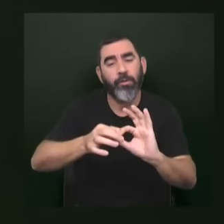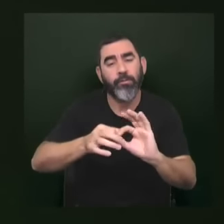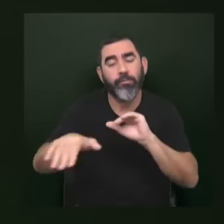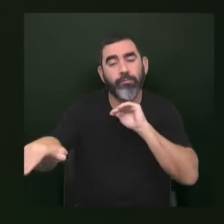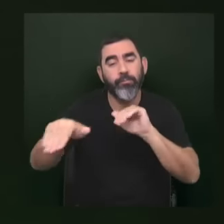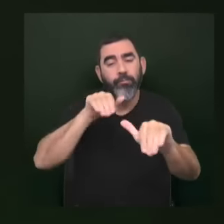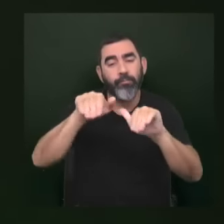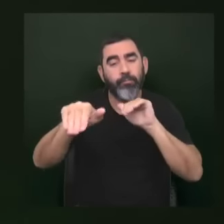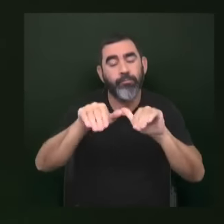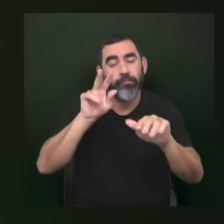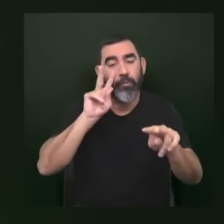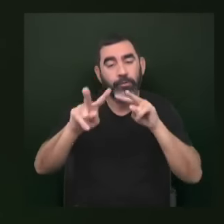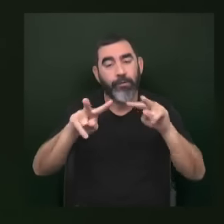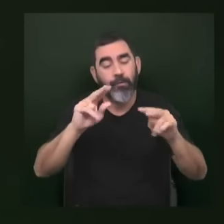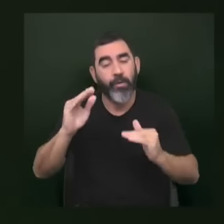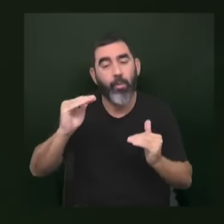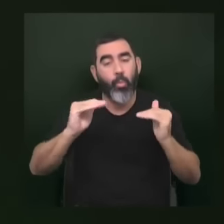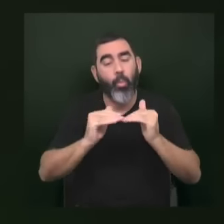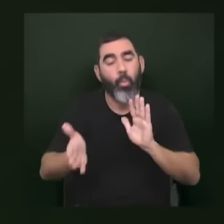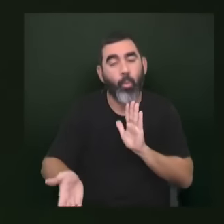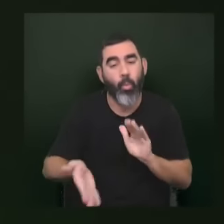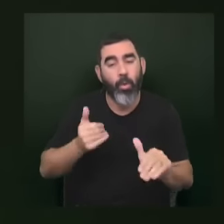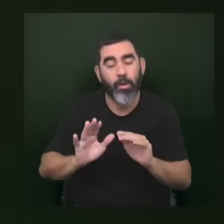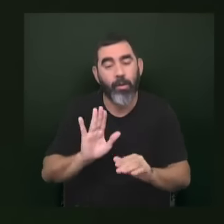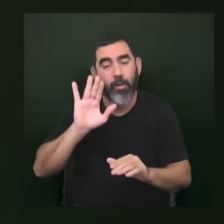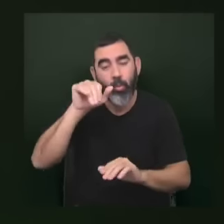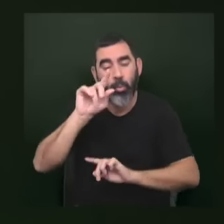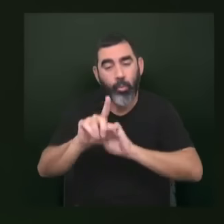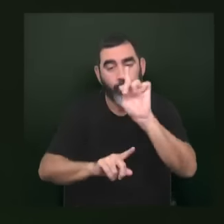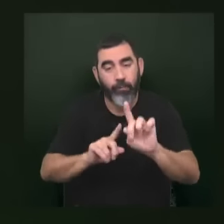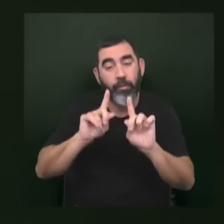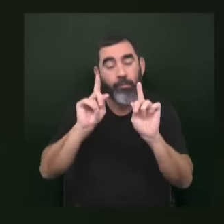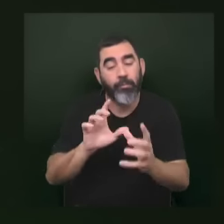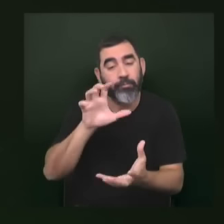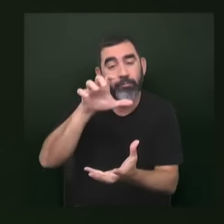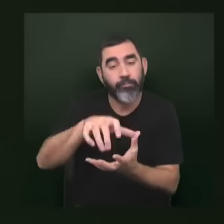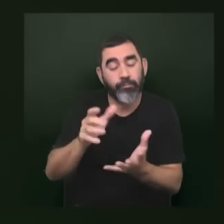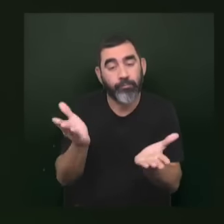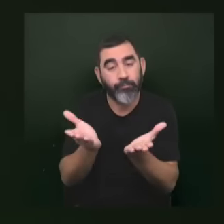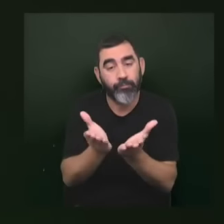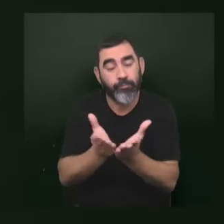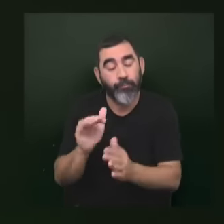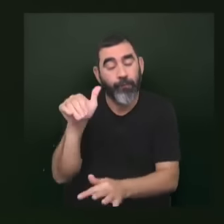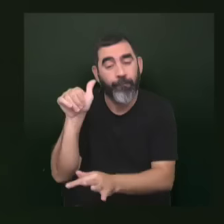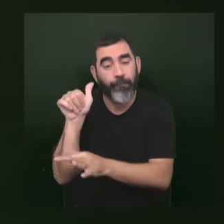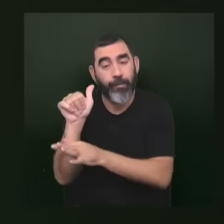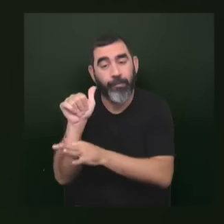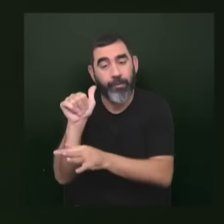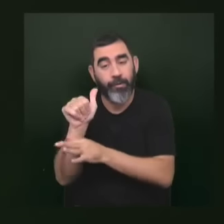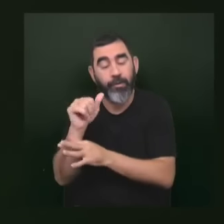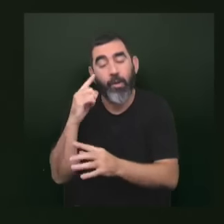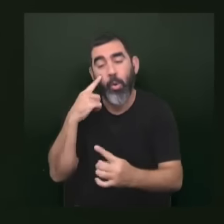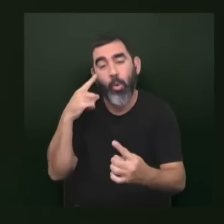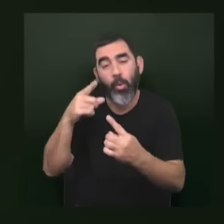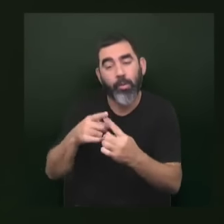por el observatorio para la igualdad de género de la Universidad de la República y también por el centro de estudios interdisciplinarios feministas que quieren